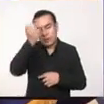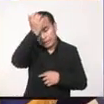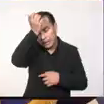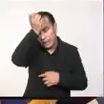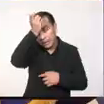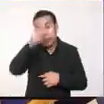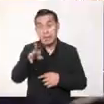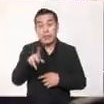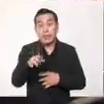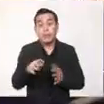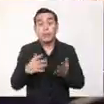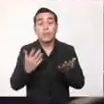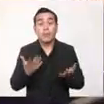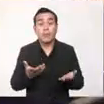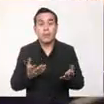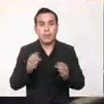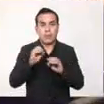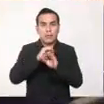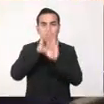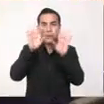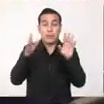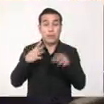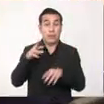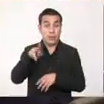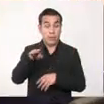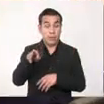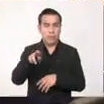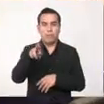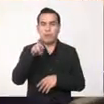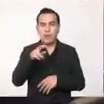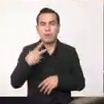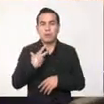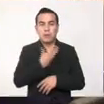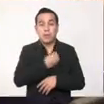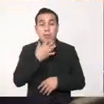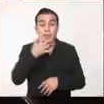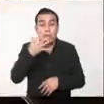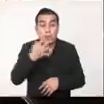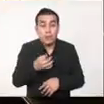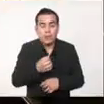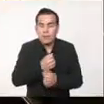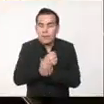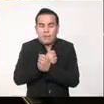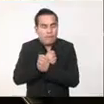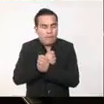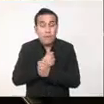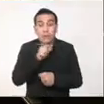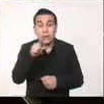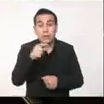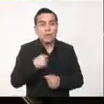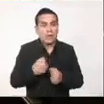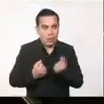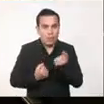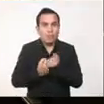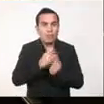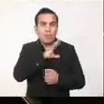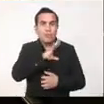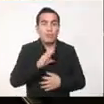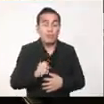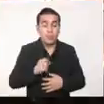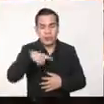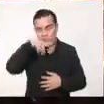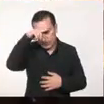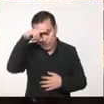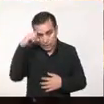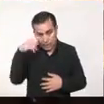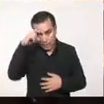amigos, estamos claros que usted es un gran amigo del país, yo sé que usted de verdad, de corazón, es un gran amigo de El Salvador, y hemos